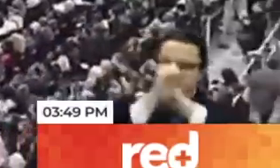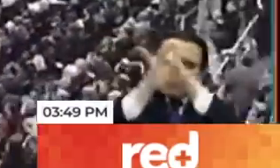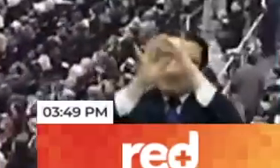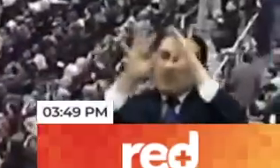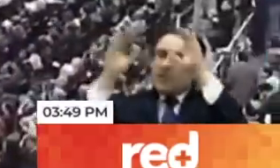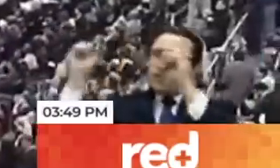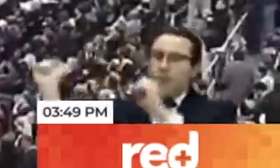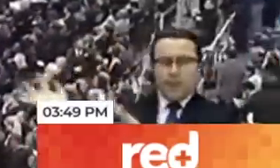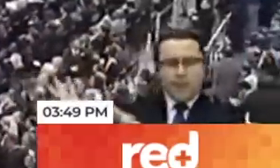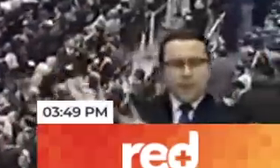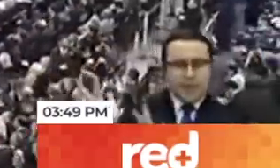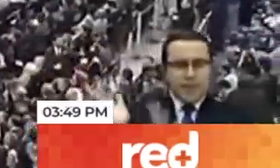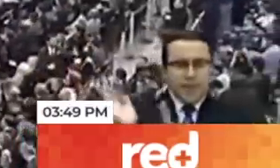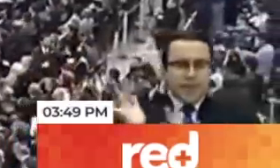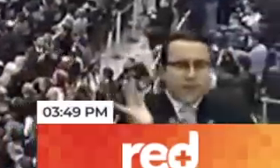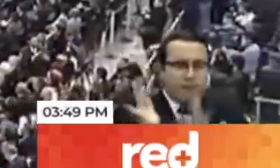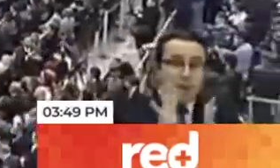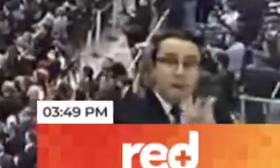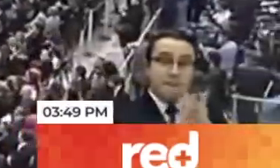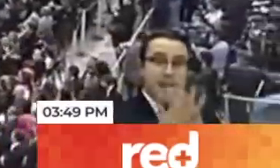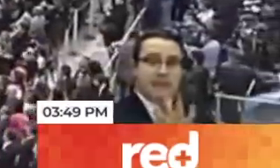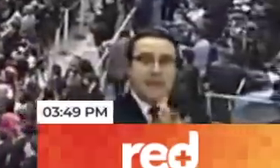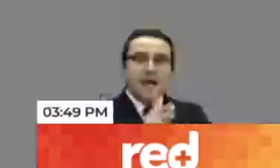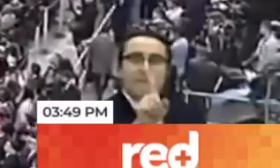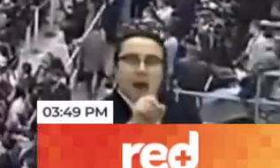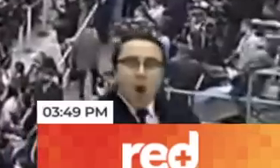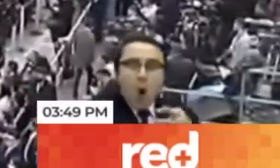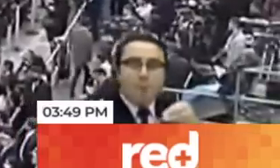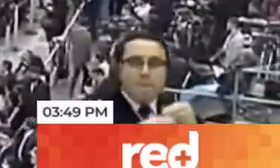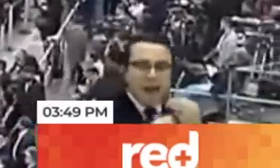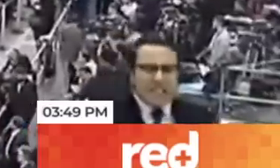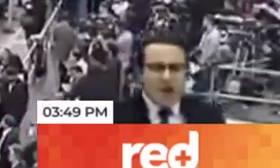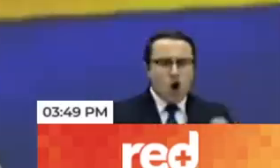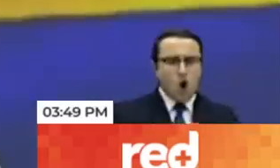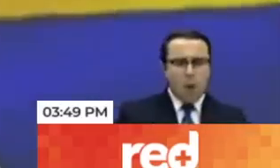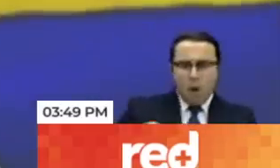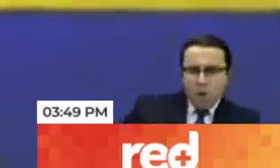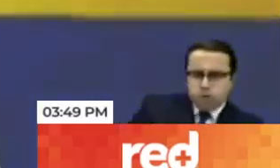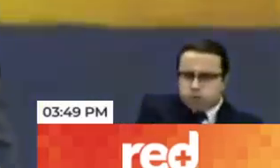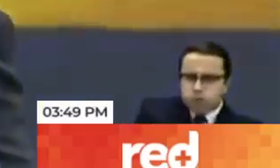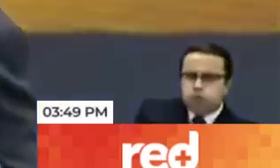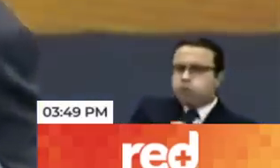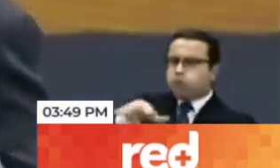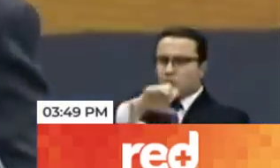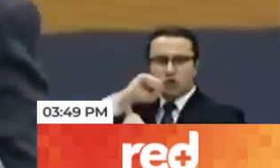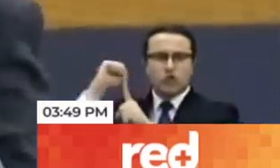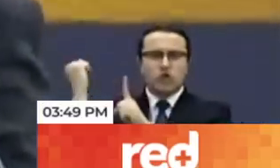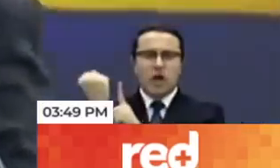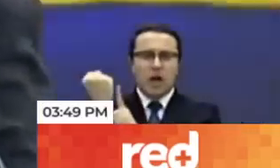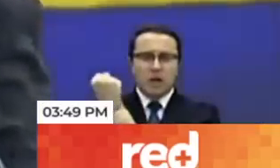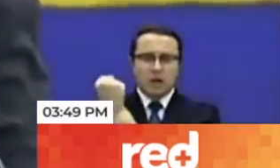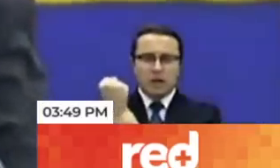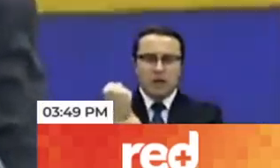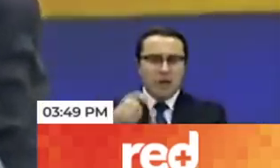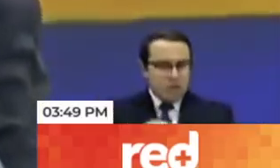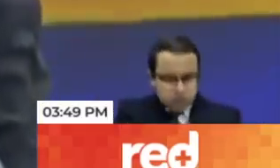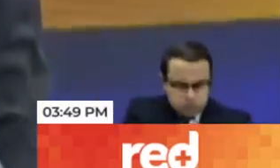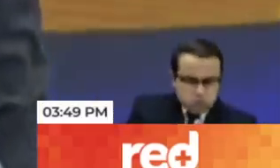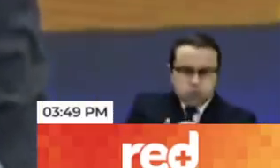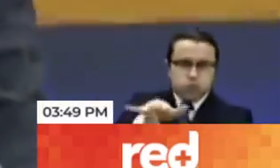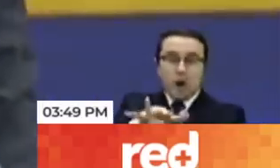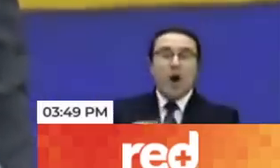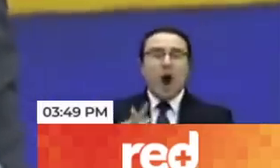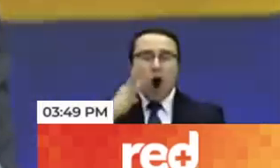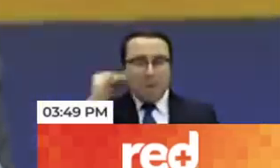vientos de la movilización social. Esa movilización que, como dice Antonio Negri, es más fuerte en América que en cualquier